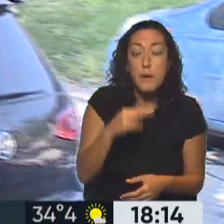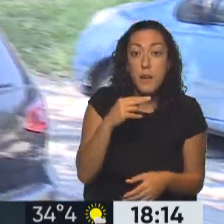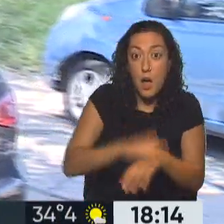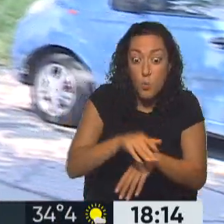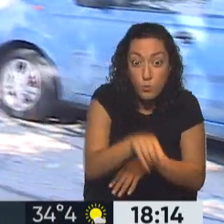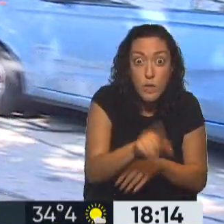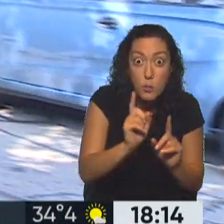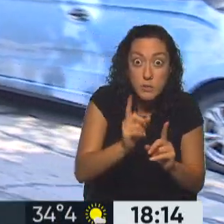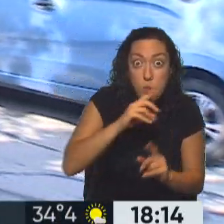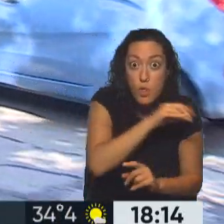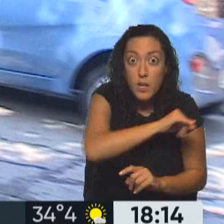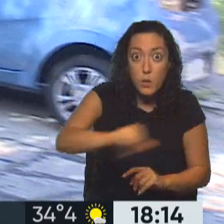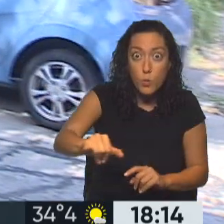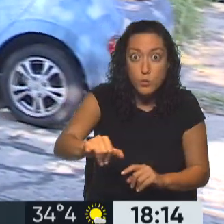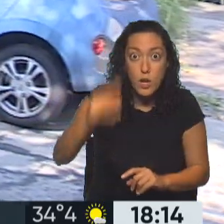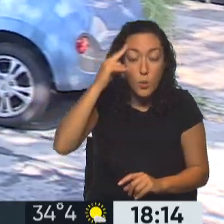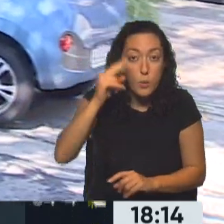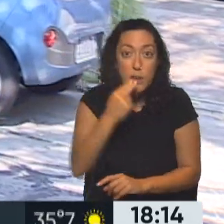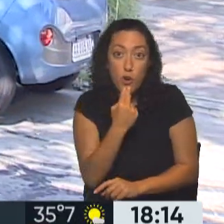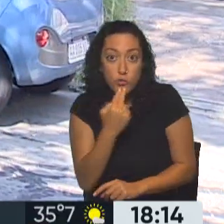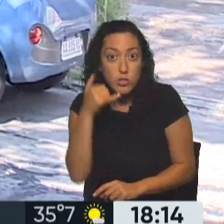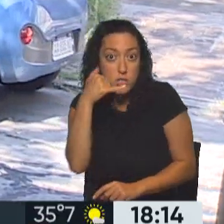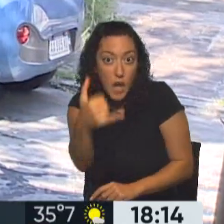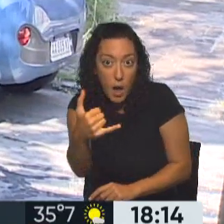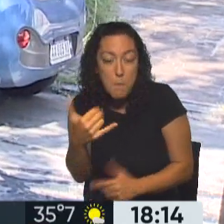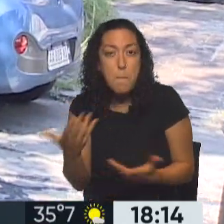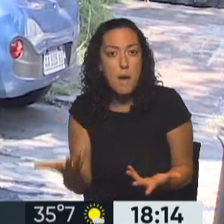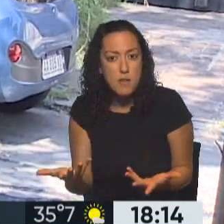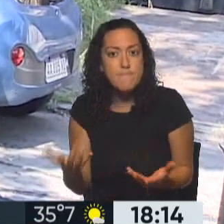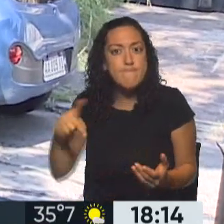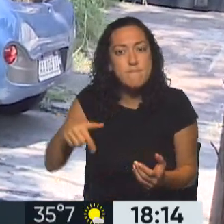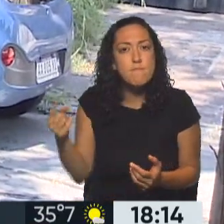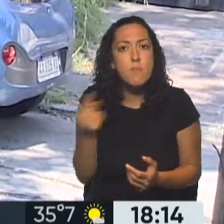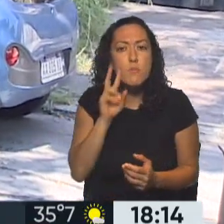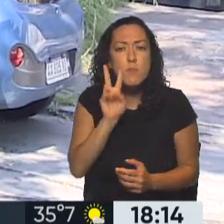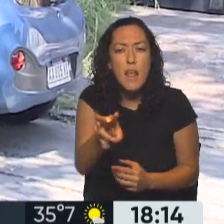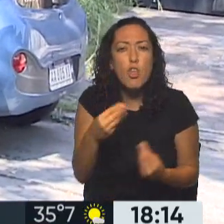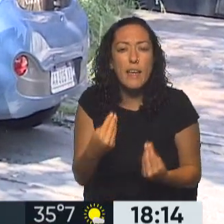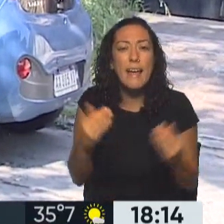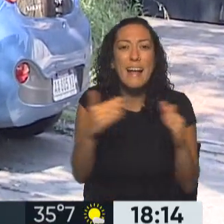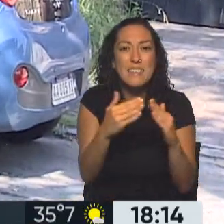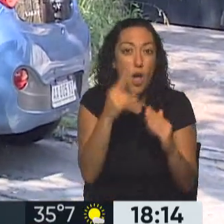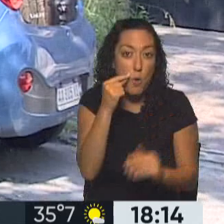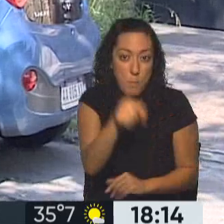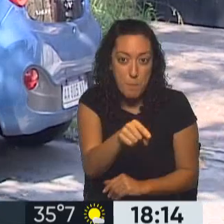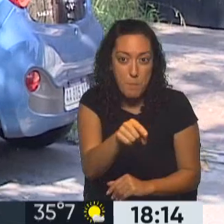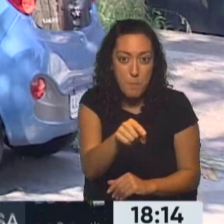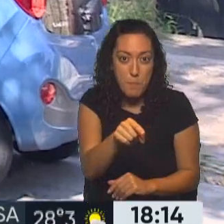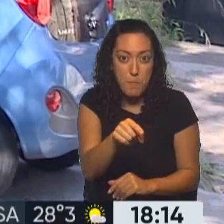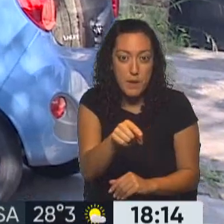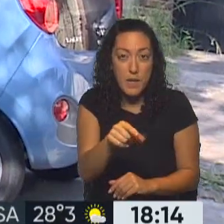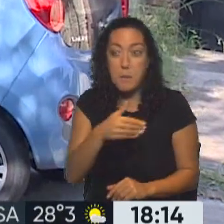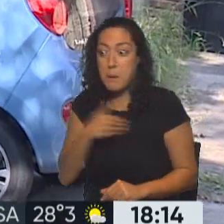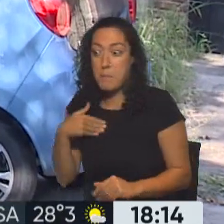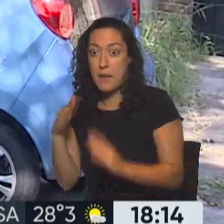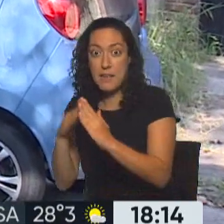acusado, hacia el 911. Lo que ustedes están viendo en este momento es la casa de Aldo, que queda exactamente a la vuelta de la casa de